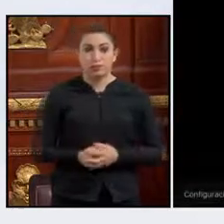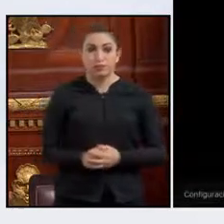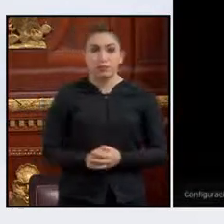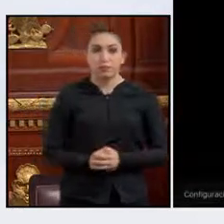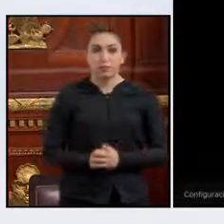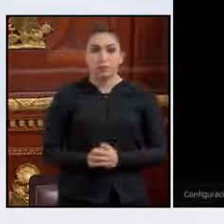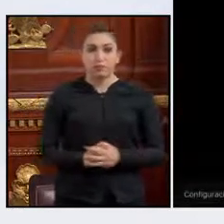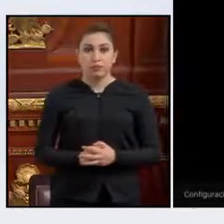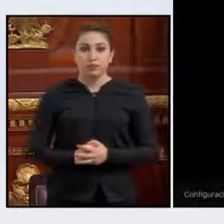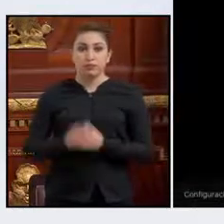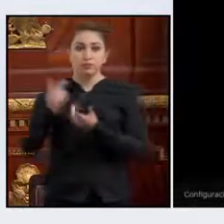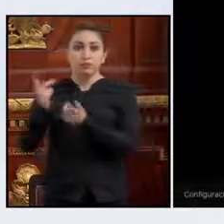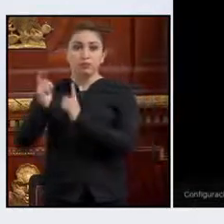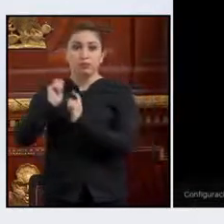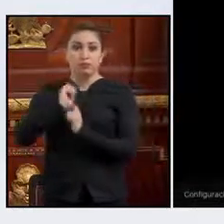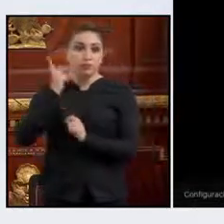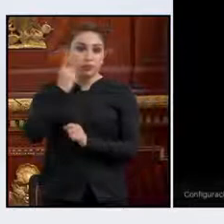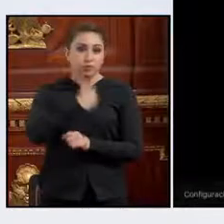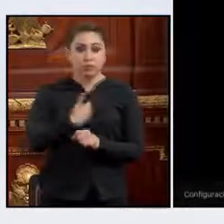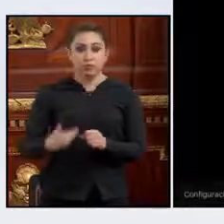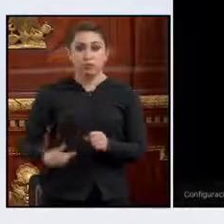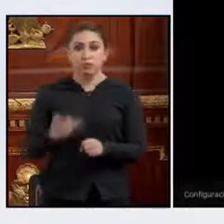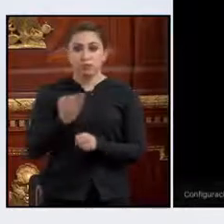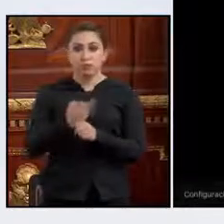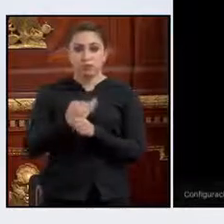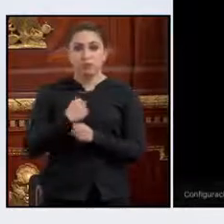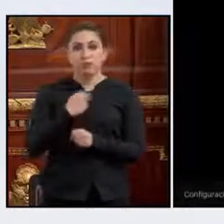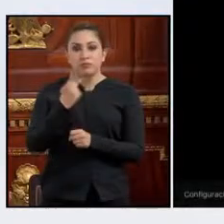Por instrucciones de la Presidencia se va a presentar.